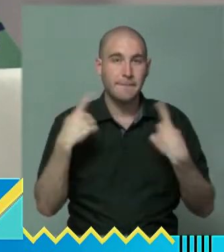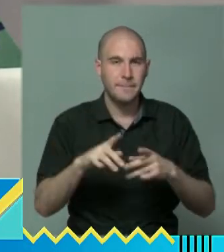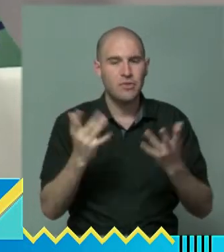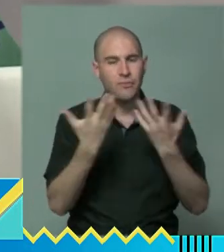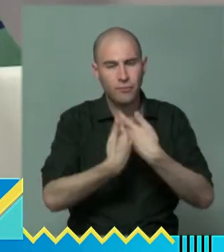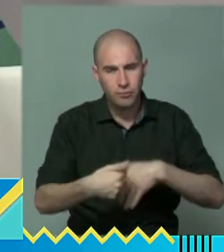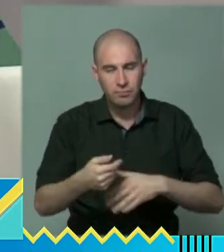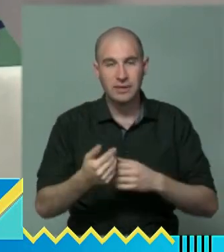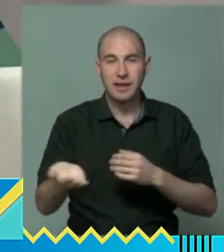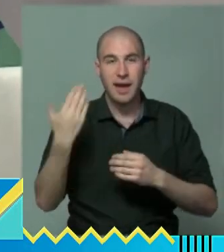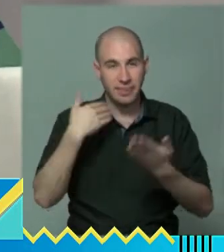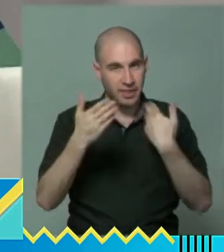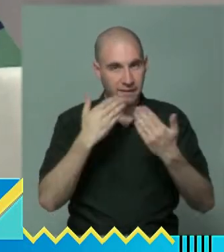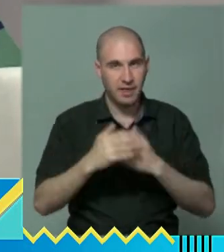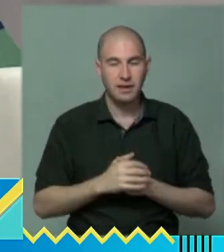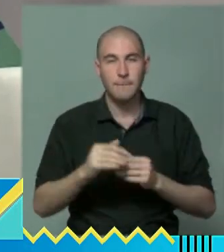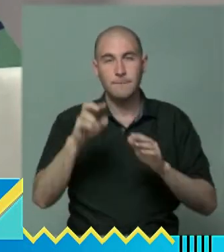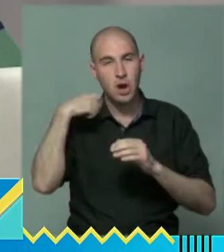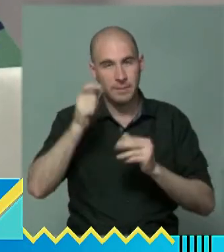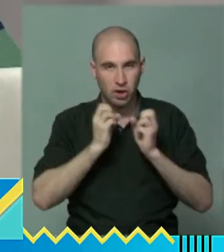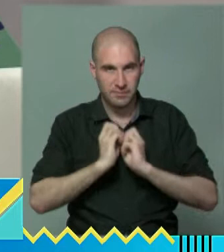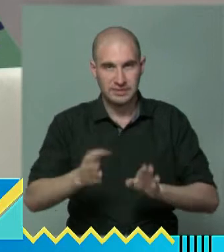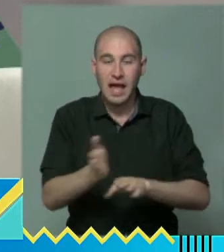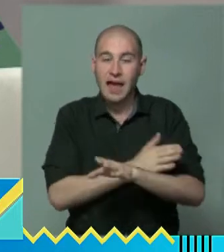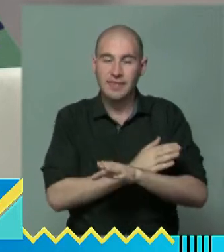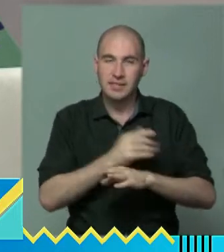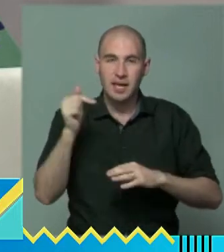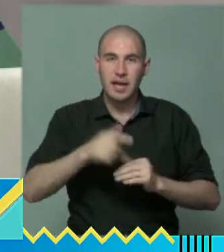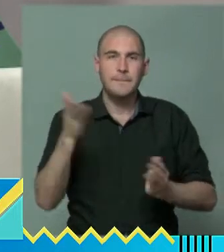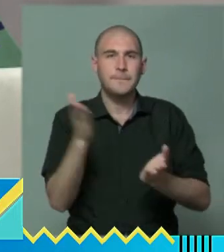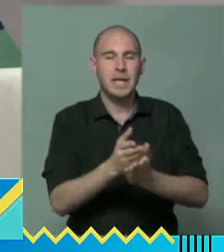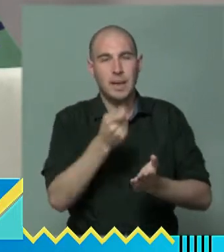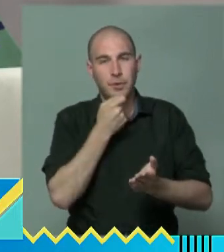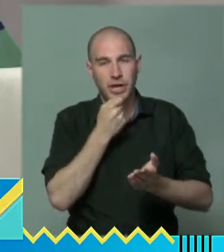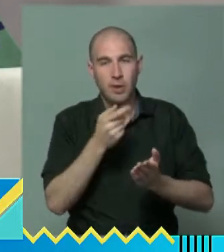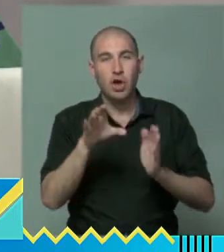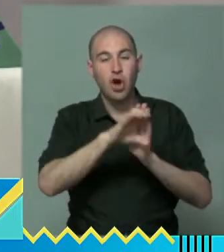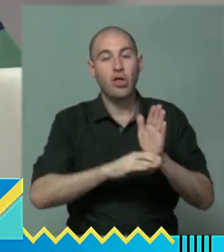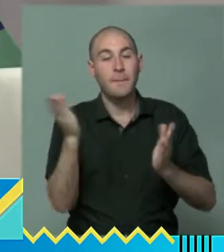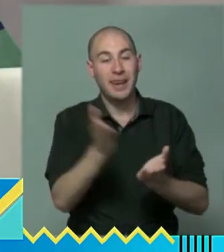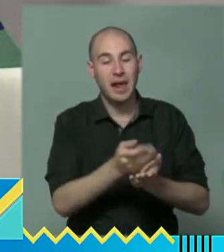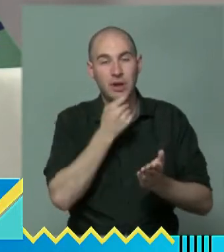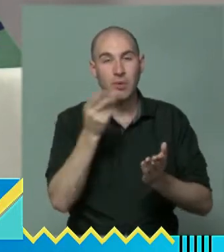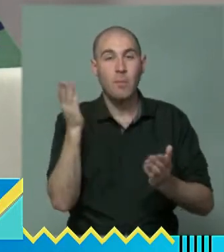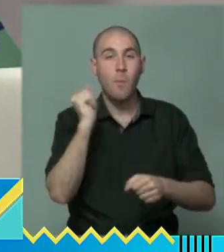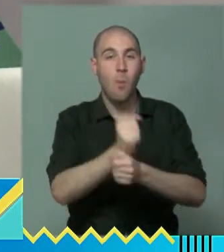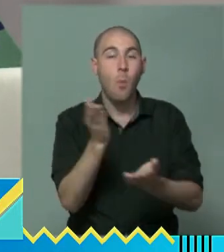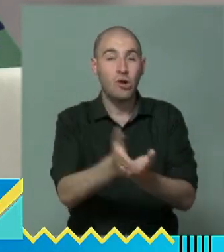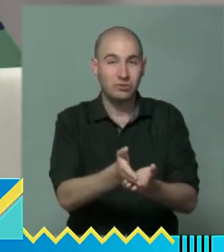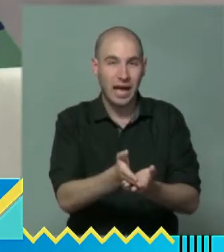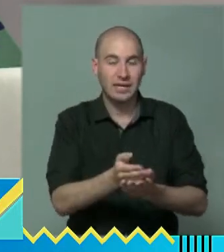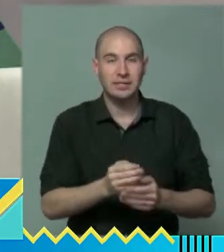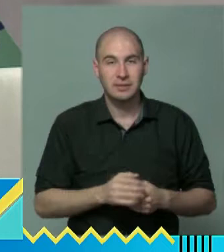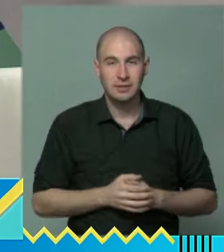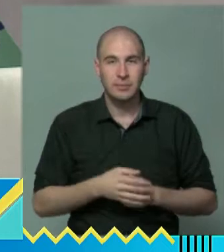lo hablábamos antes de iniciar el programa, tomando una pena del Código Penal, como es la pena de multa, tomando una